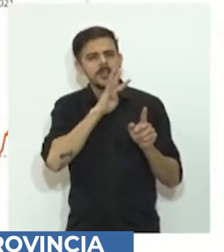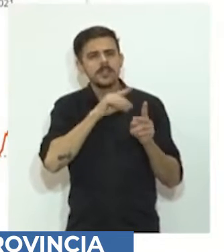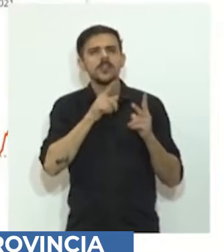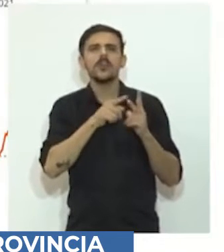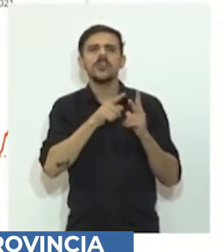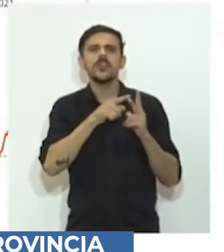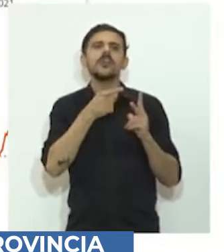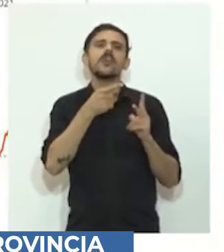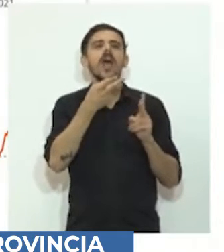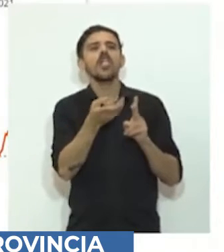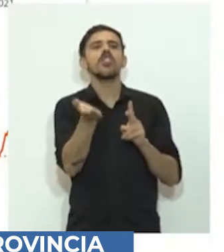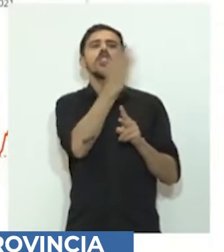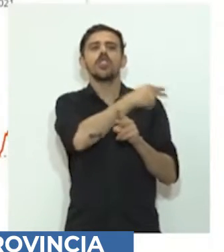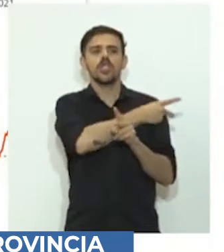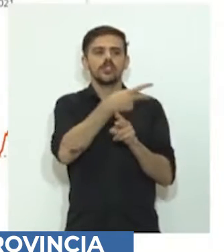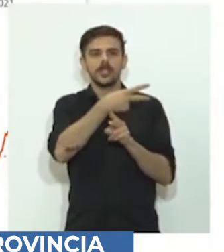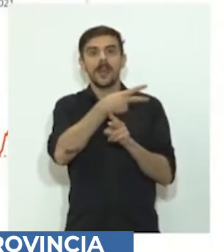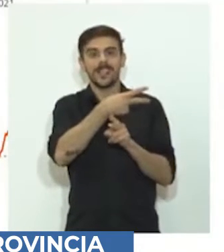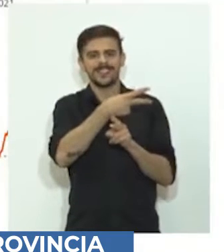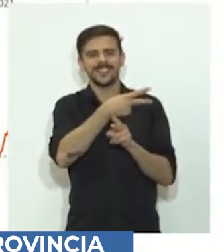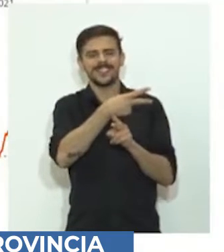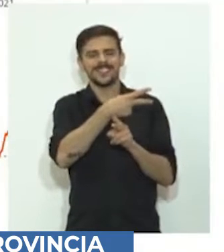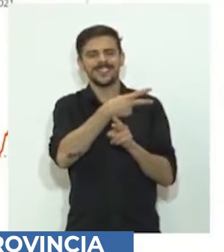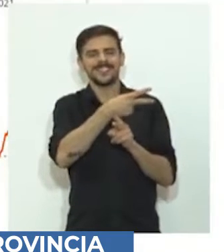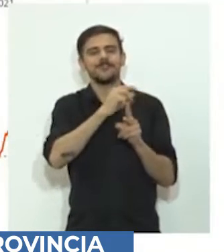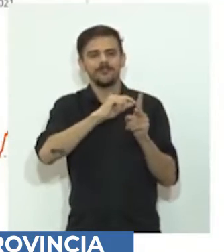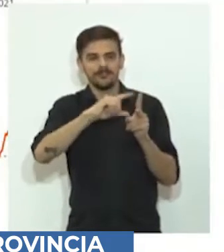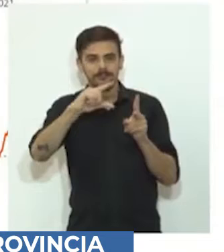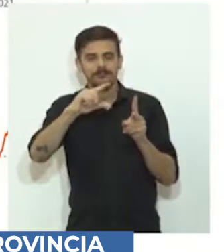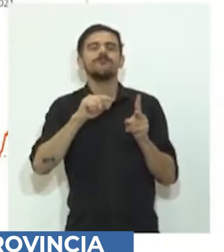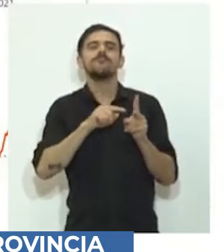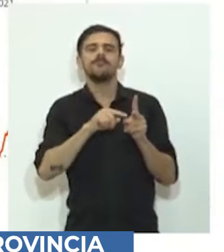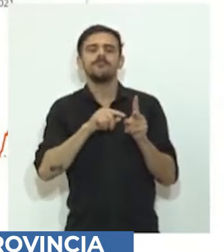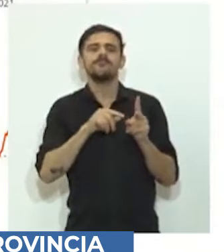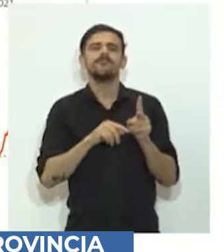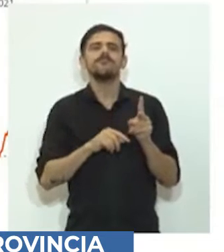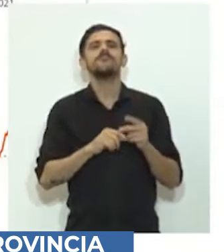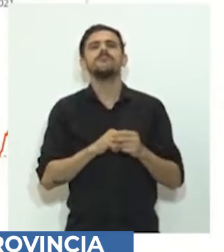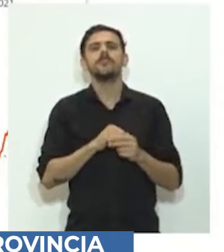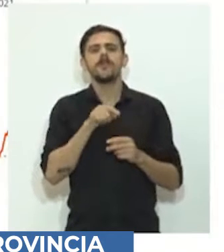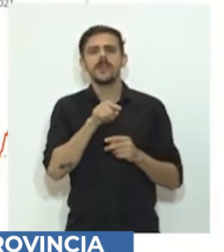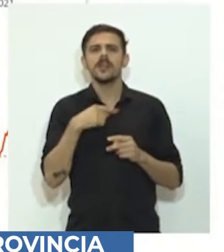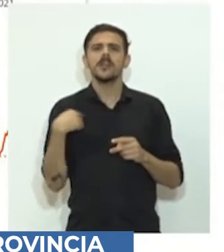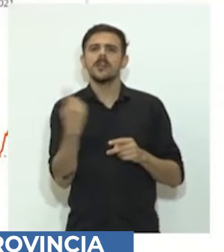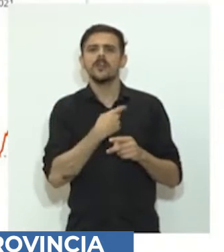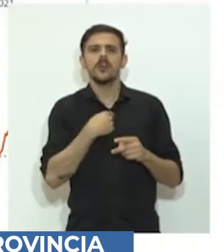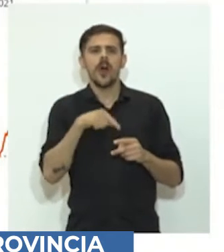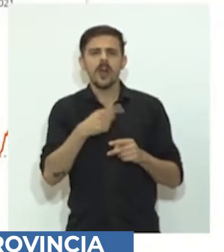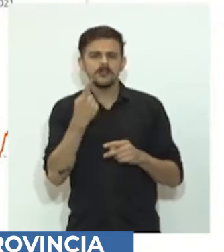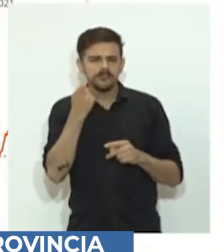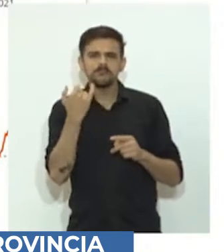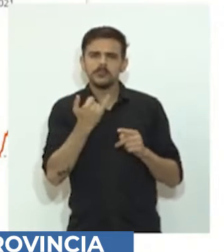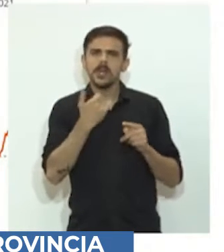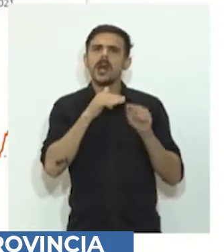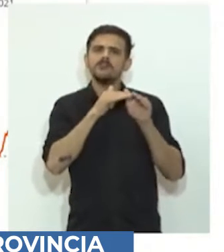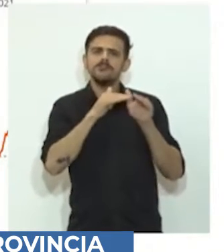14 días previos nosotros lo que evaluamos que en este momento se encuentra en una estabilización en